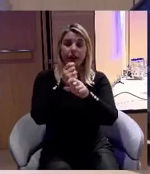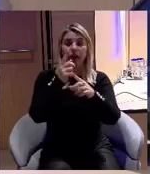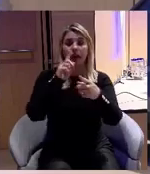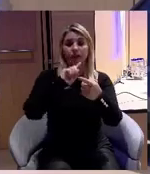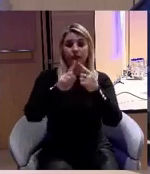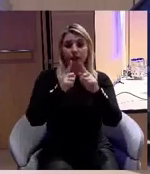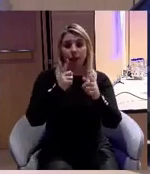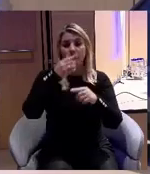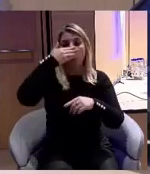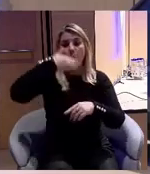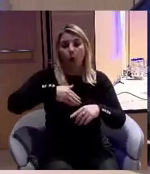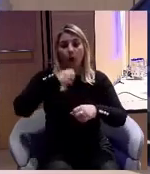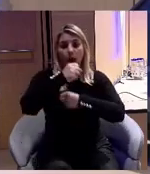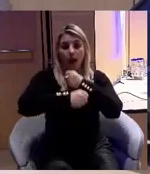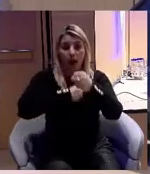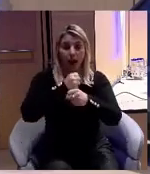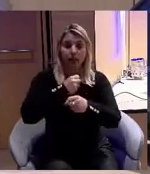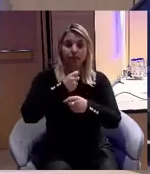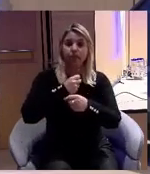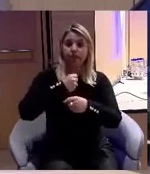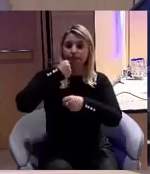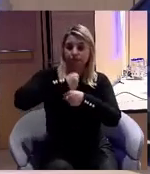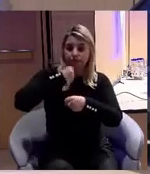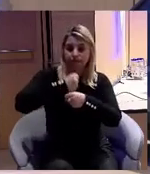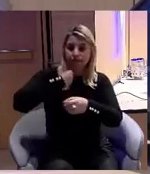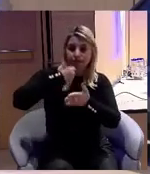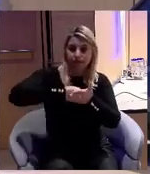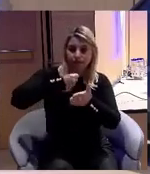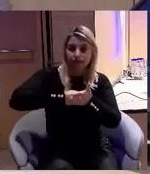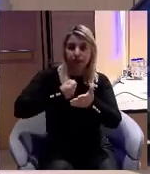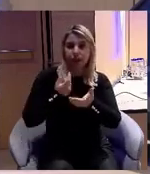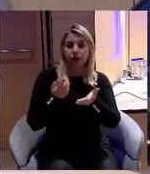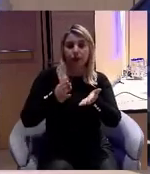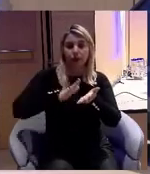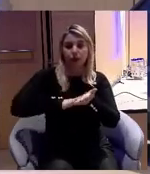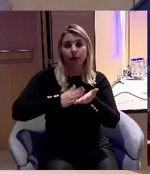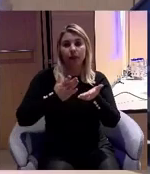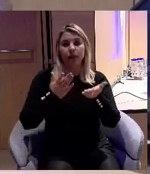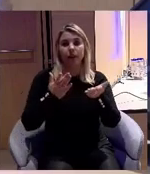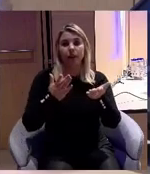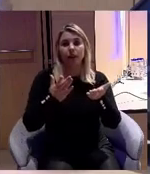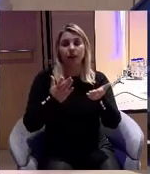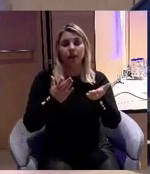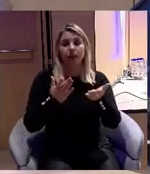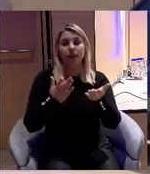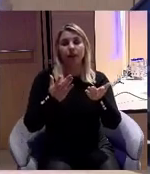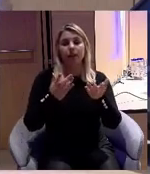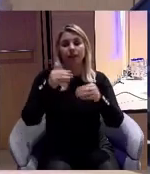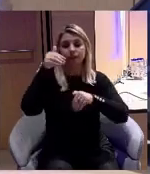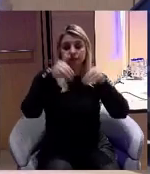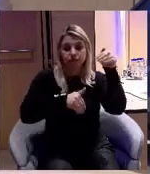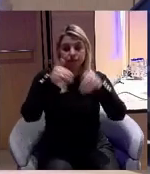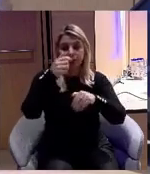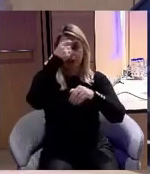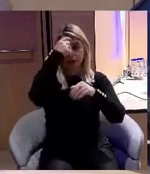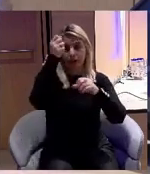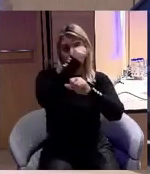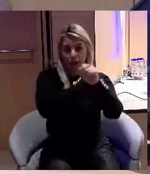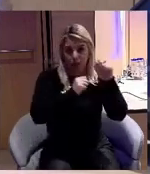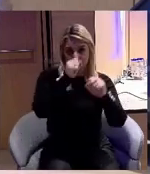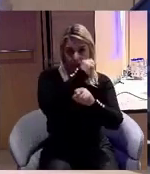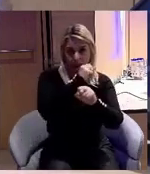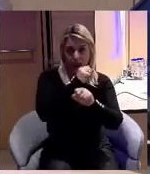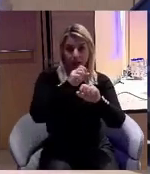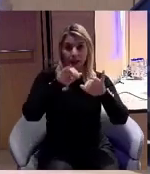últimos años viene trabajando con mucho énfasis en lo que es eh elecciones y tecnología